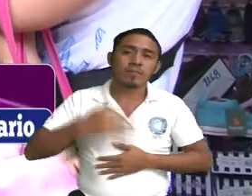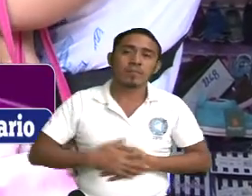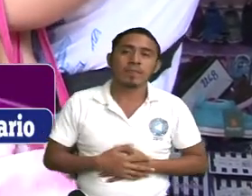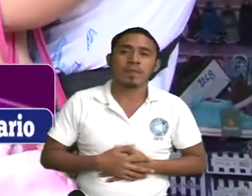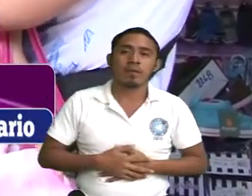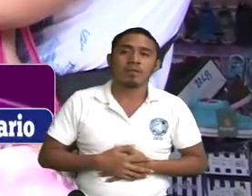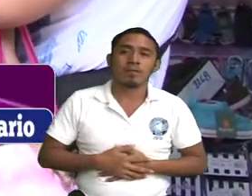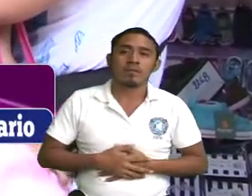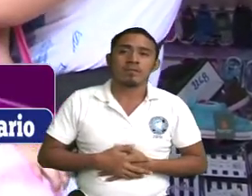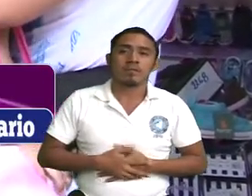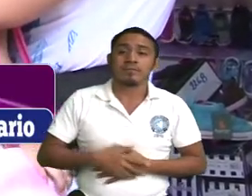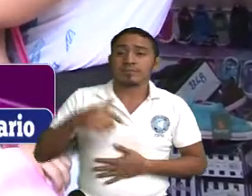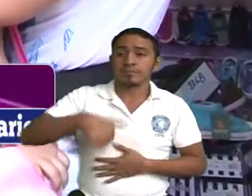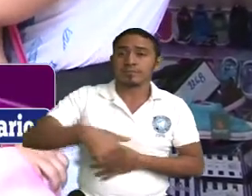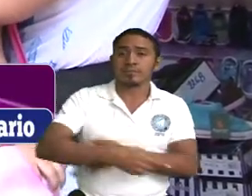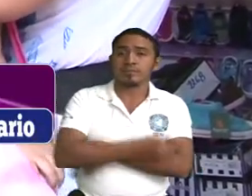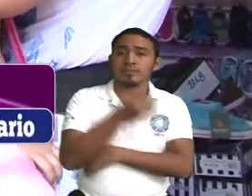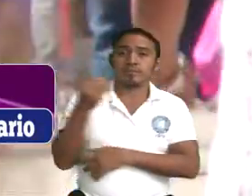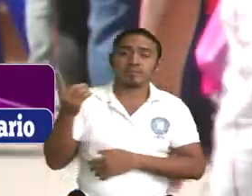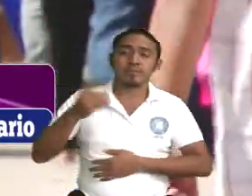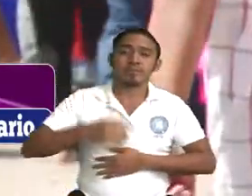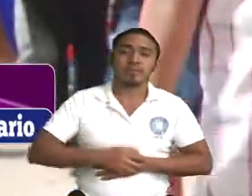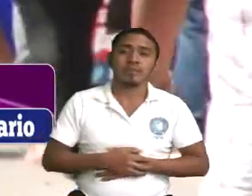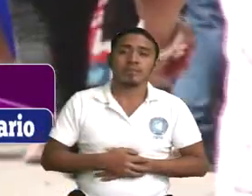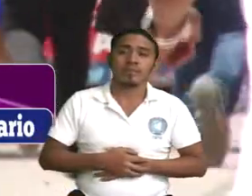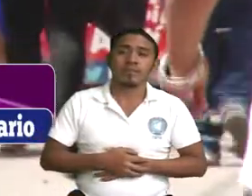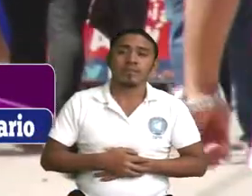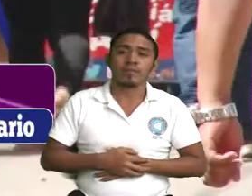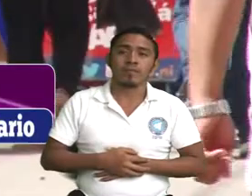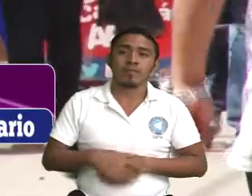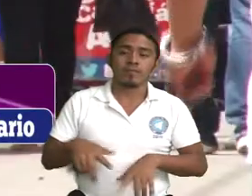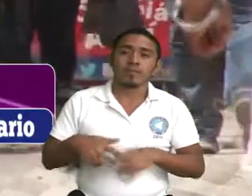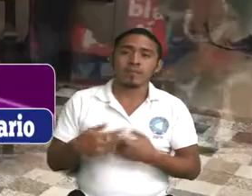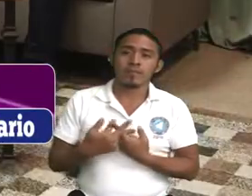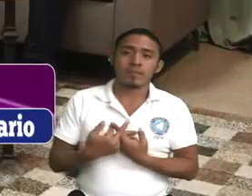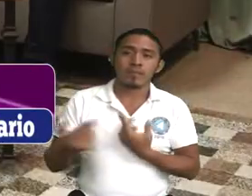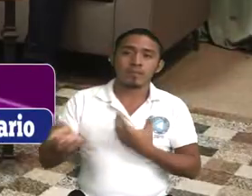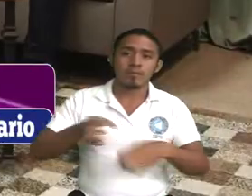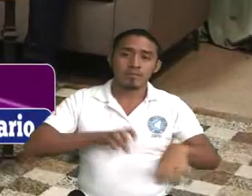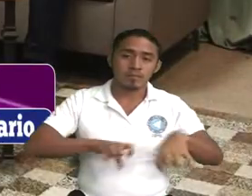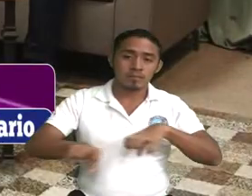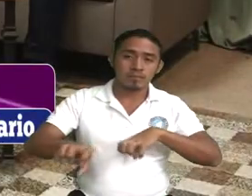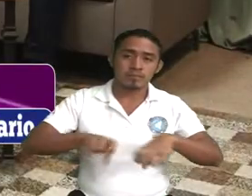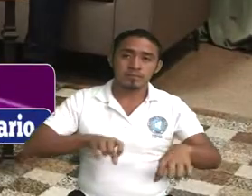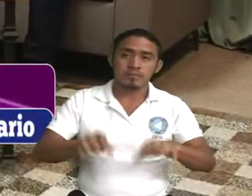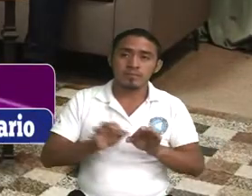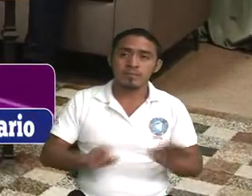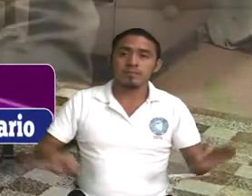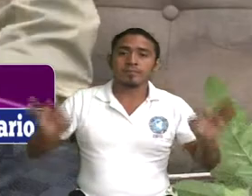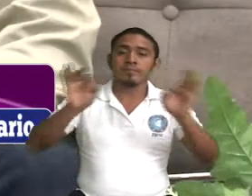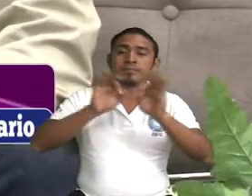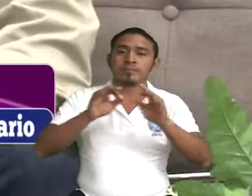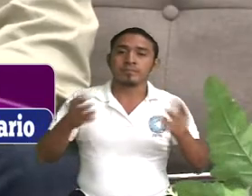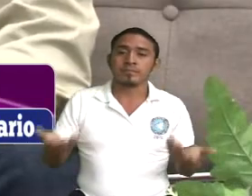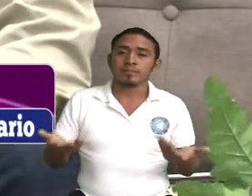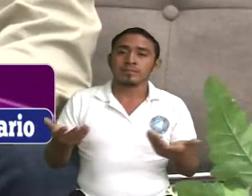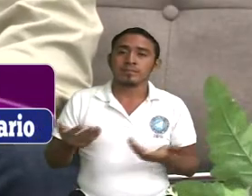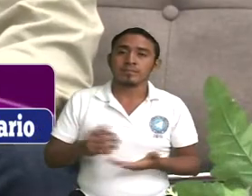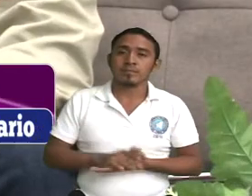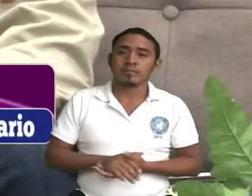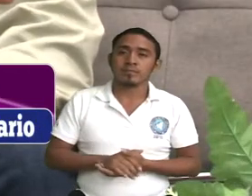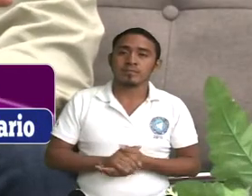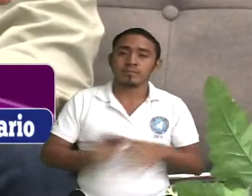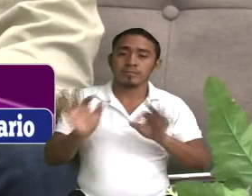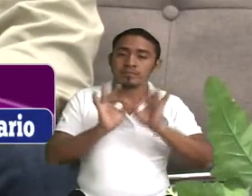día de hoy estamos arrancando una actividad importante que es